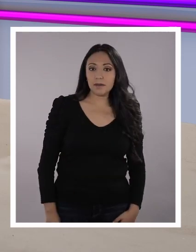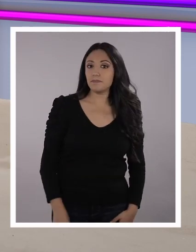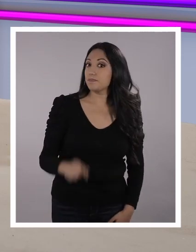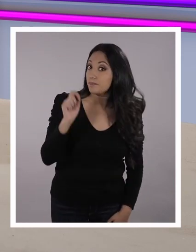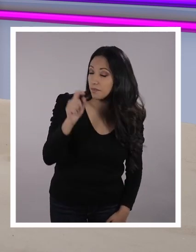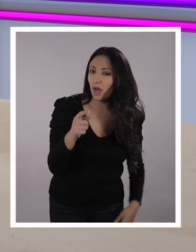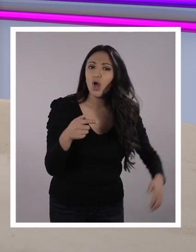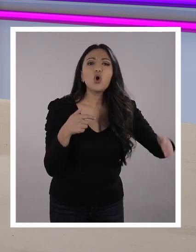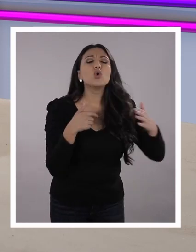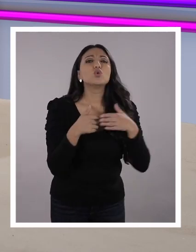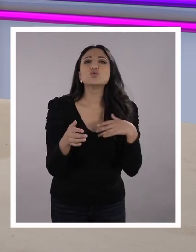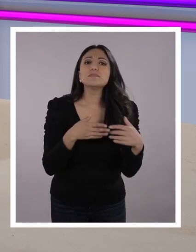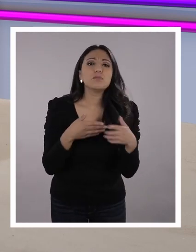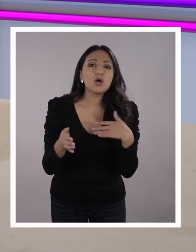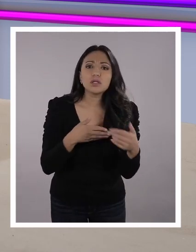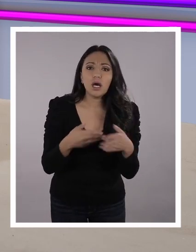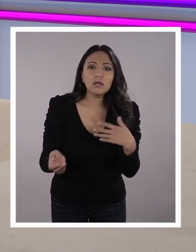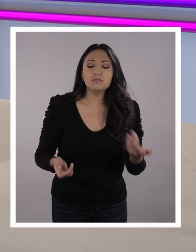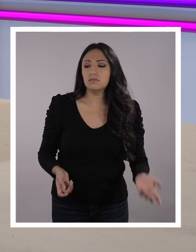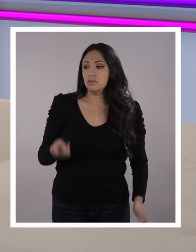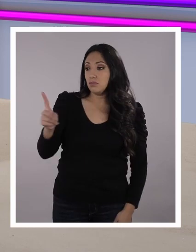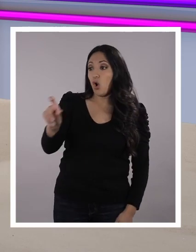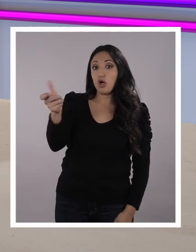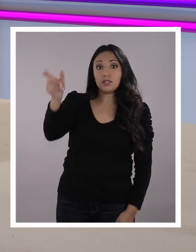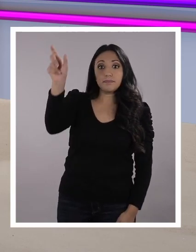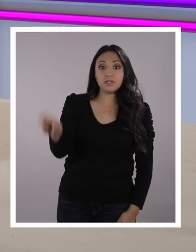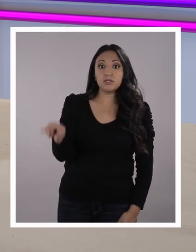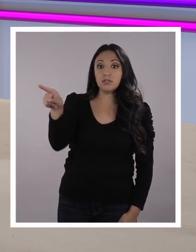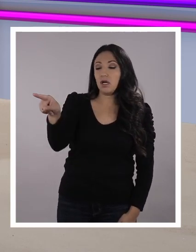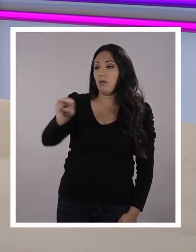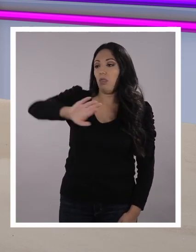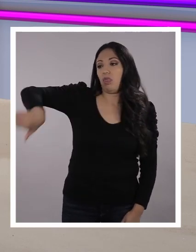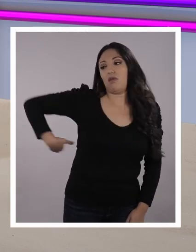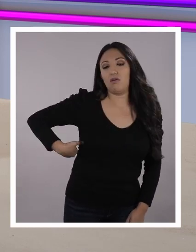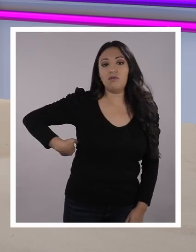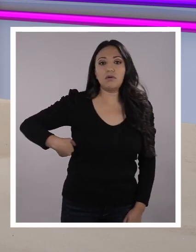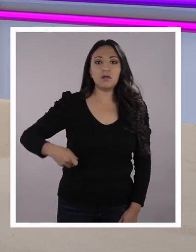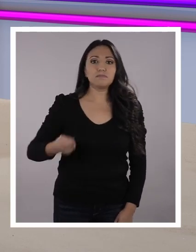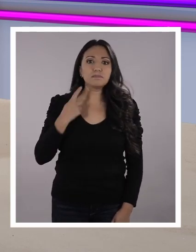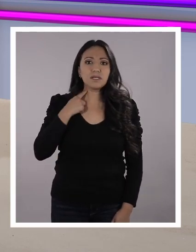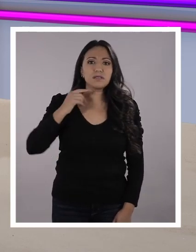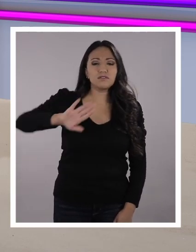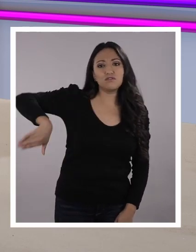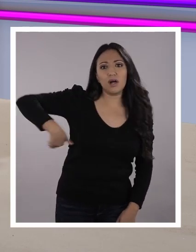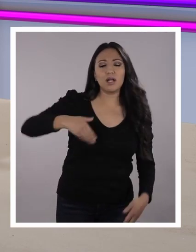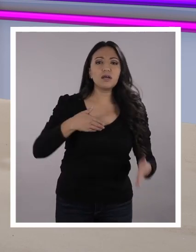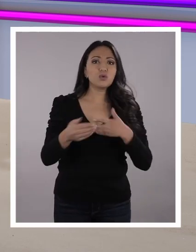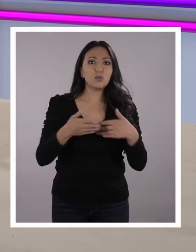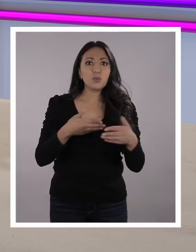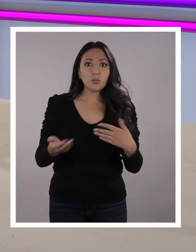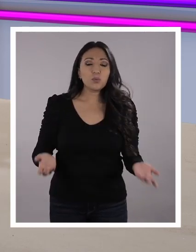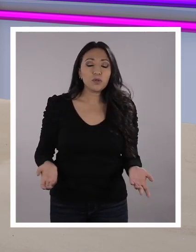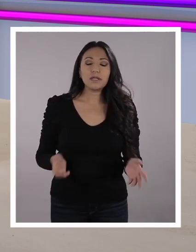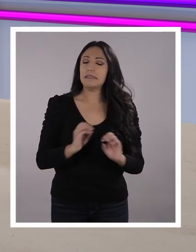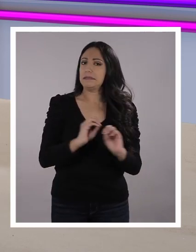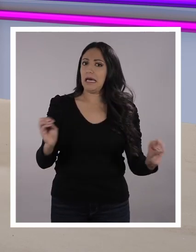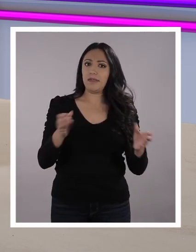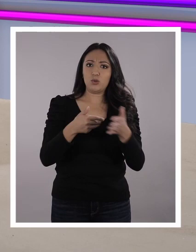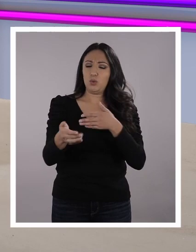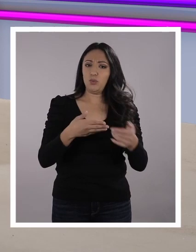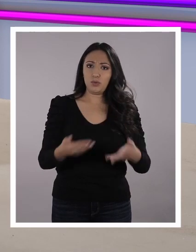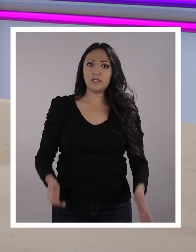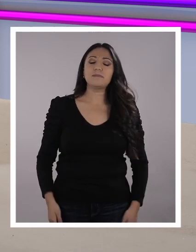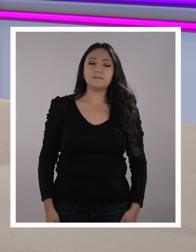Sí. Incluso no importa si el contendor queda fuera del juego o queda sin absolutamente